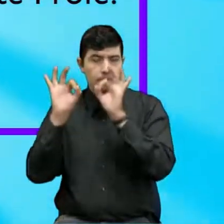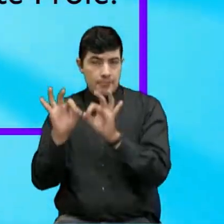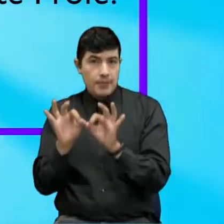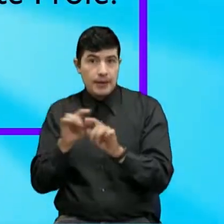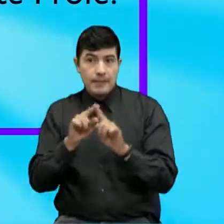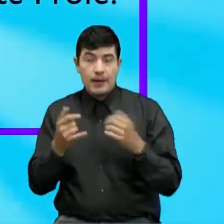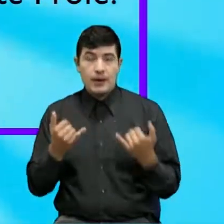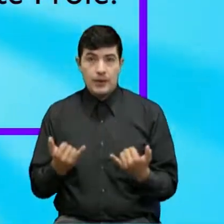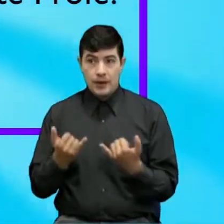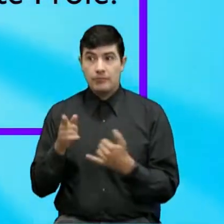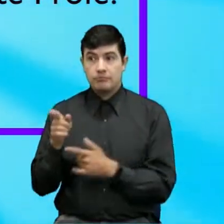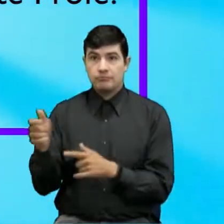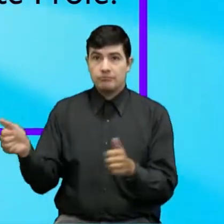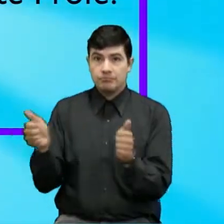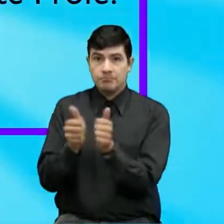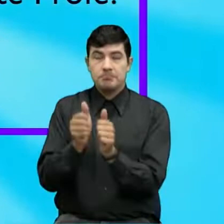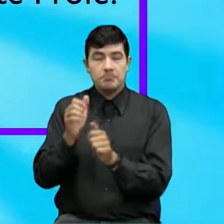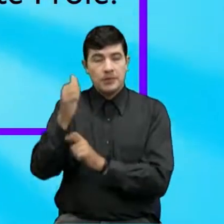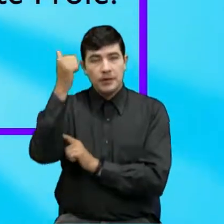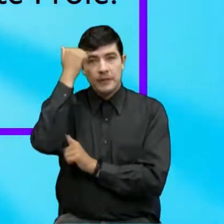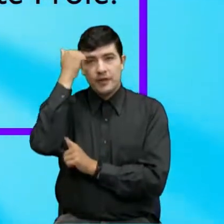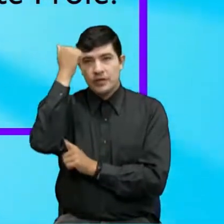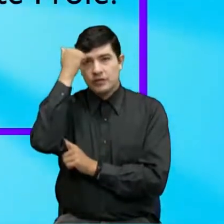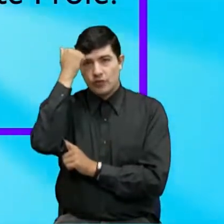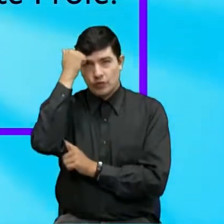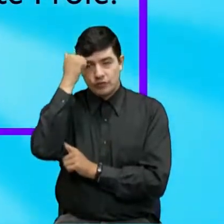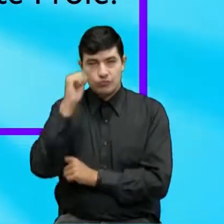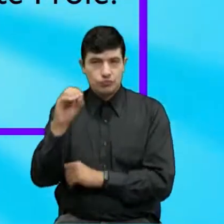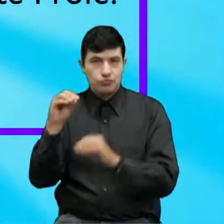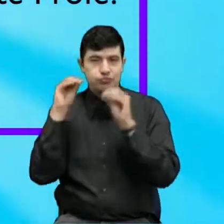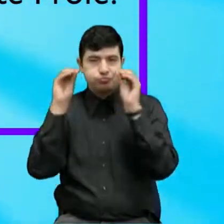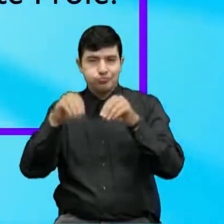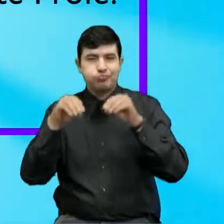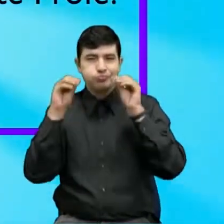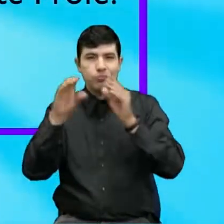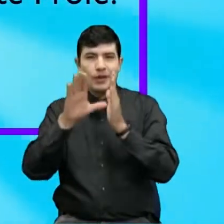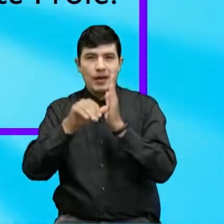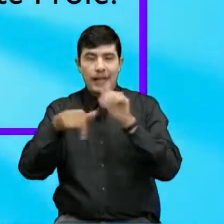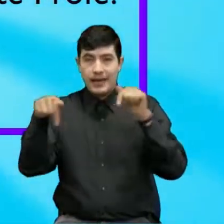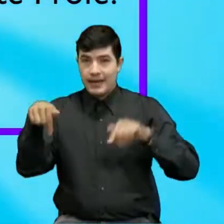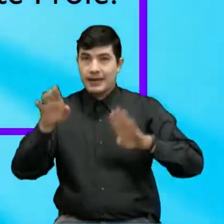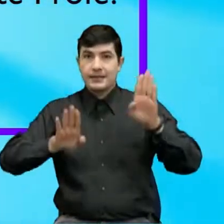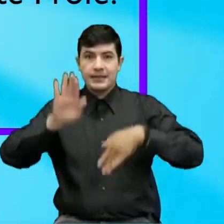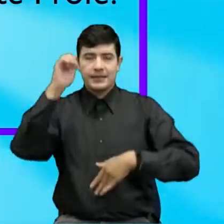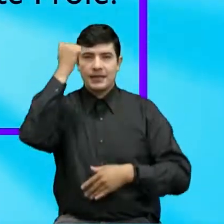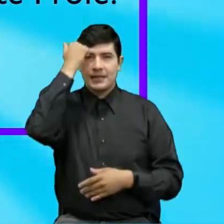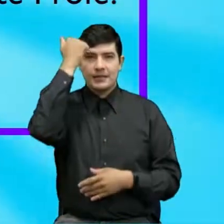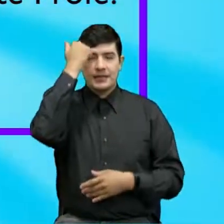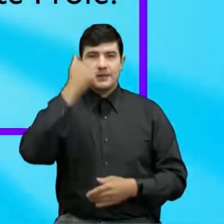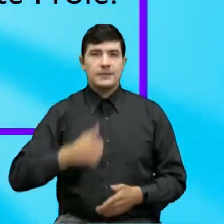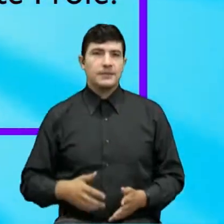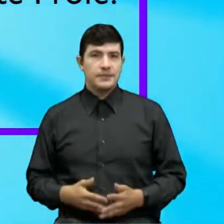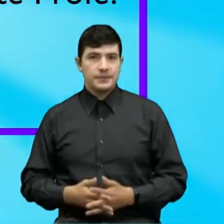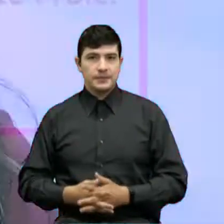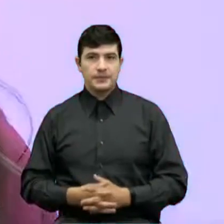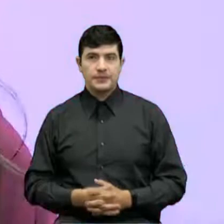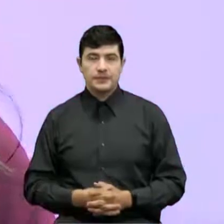esta oportunidad nos acompaña como docente de Ciencias Sociales aquí en Presente Profe.